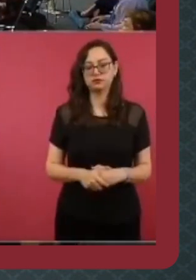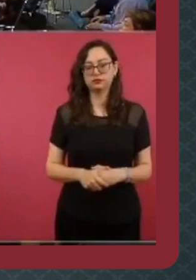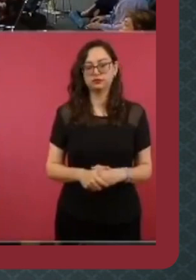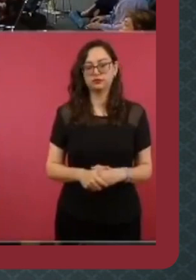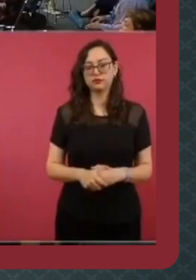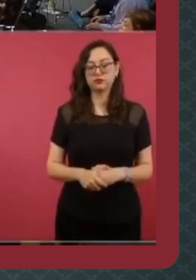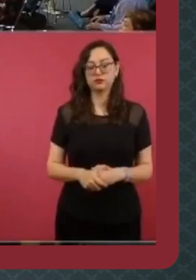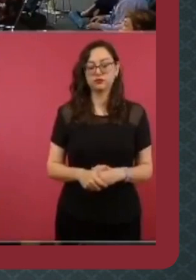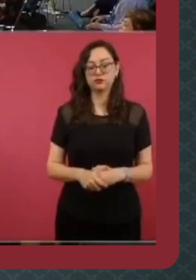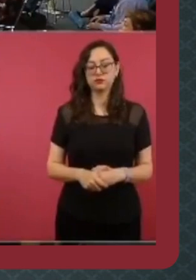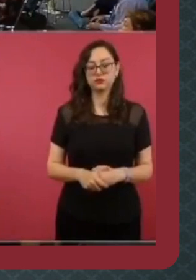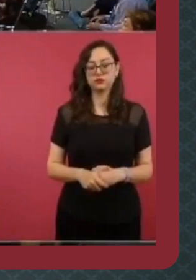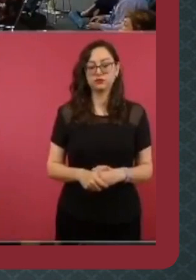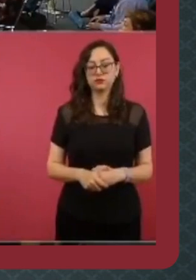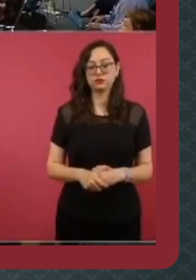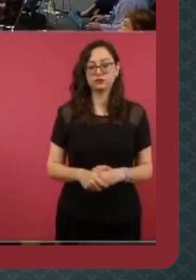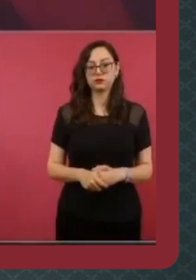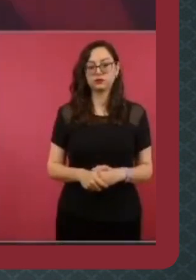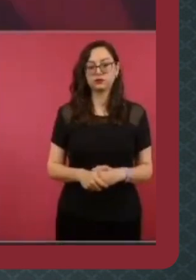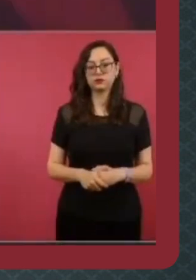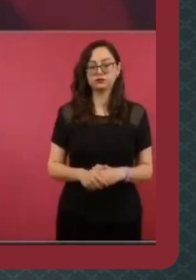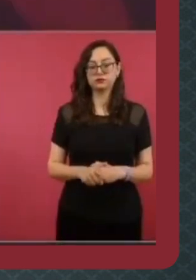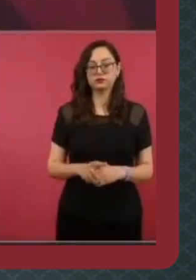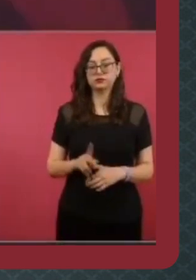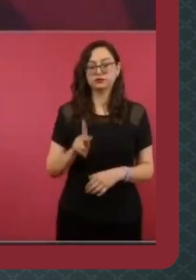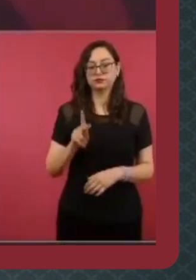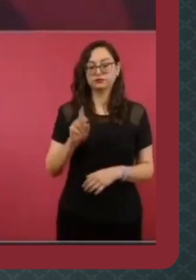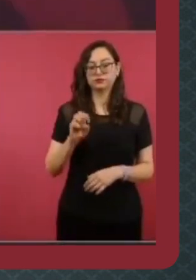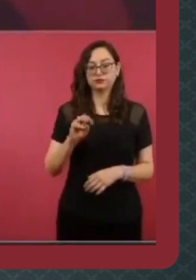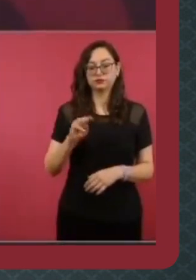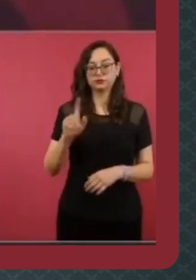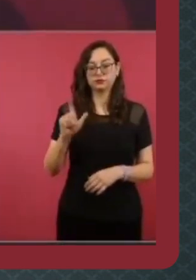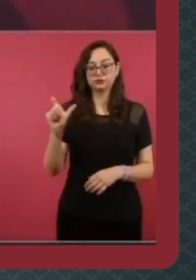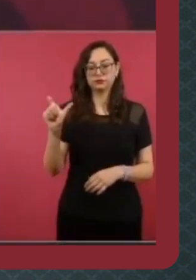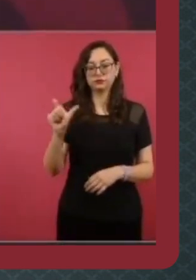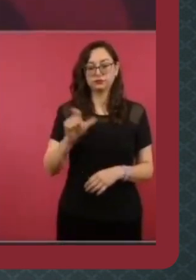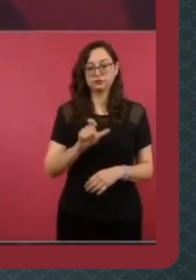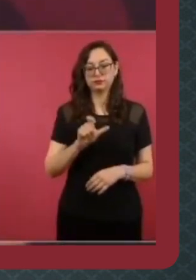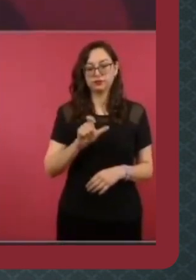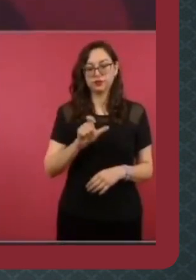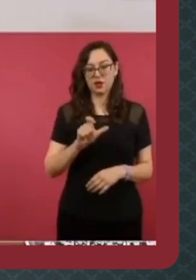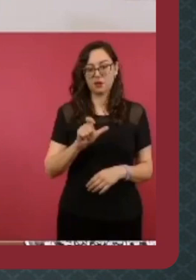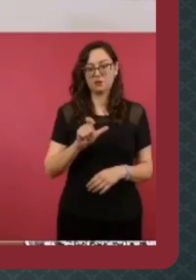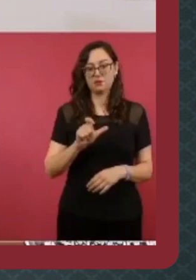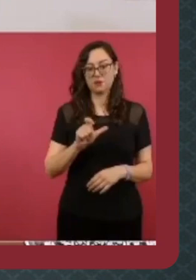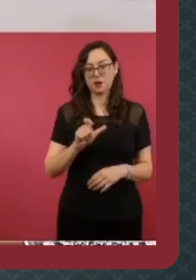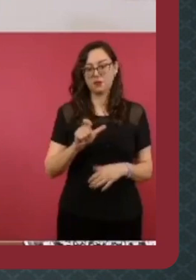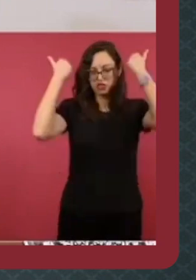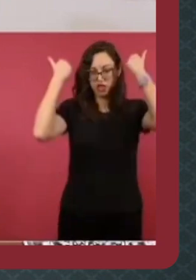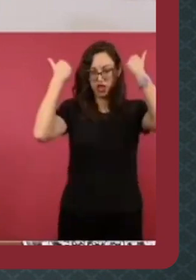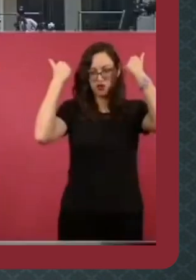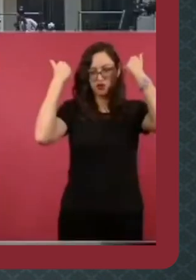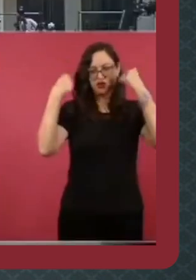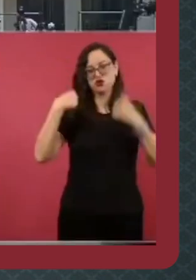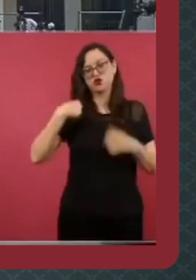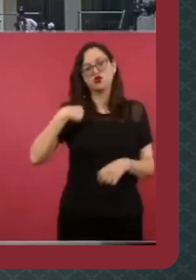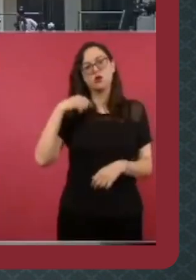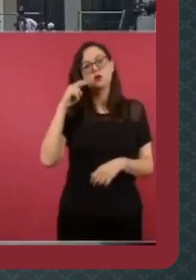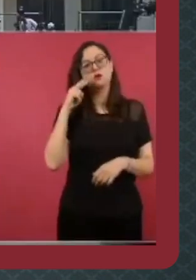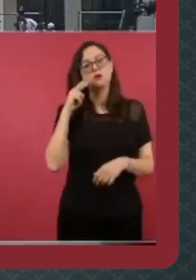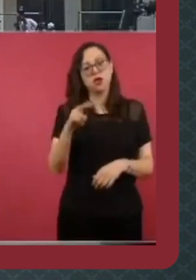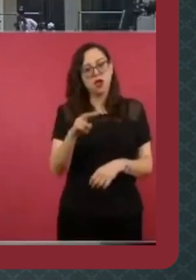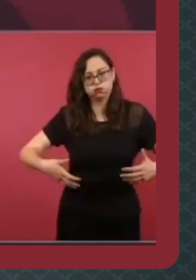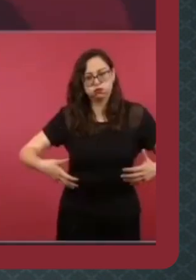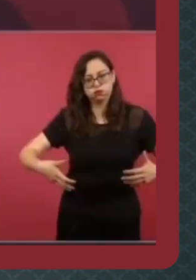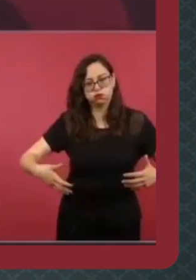demuestra la importancia que se le da al servicio público y a la dignidad de país es importante Resaltar que los funcionarios